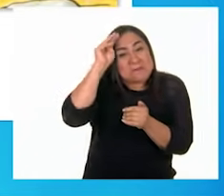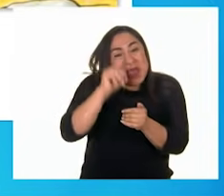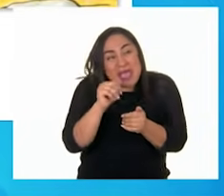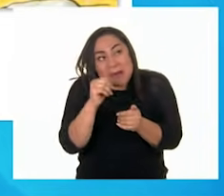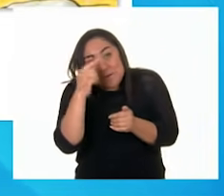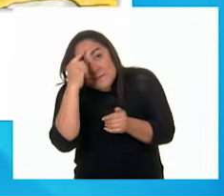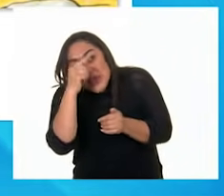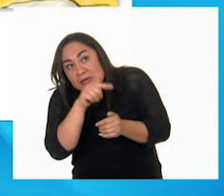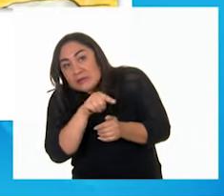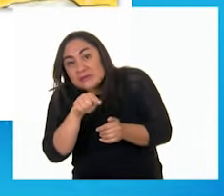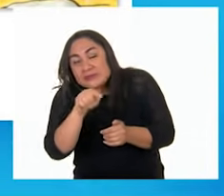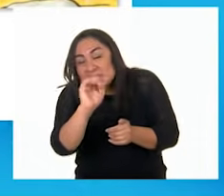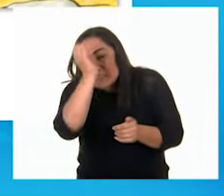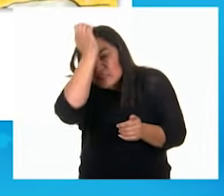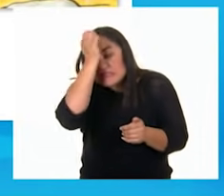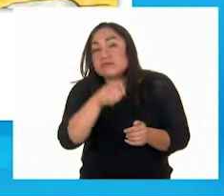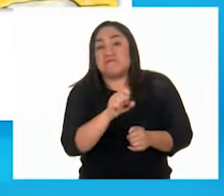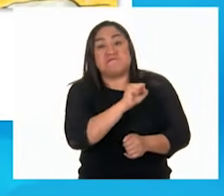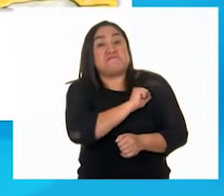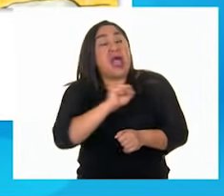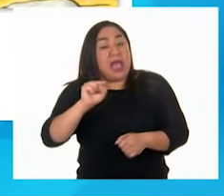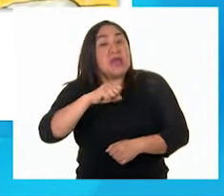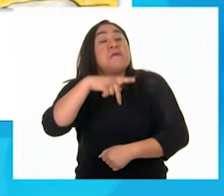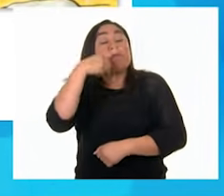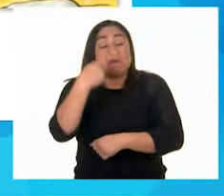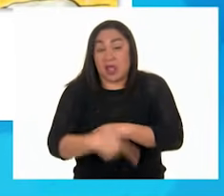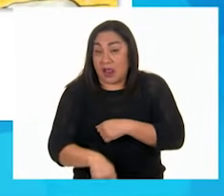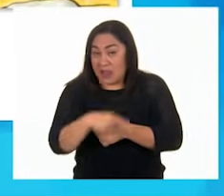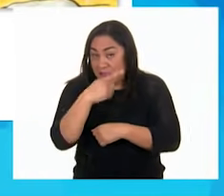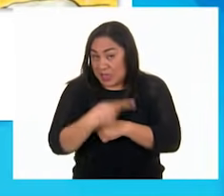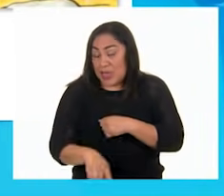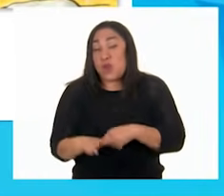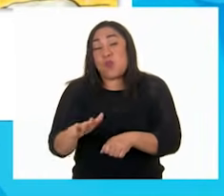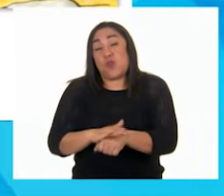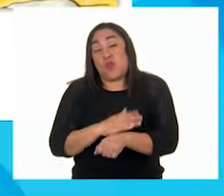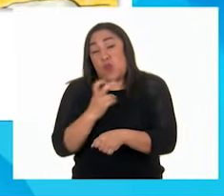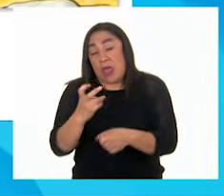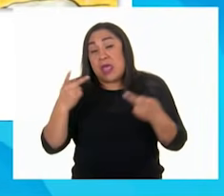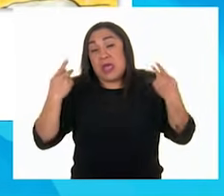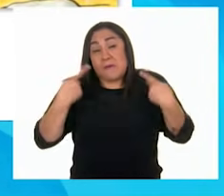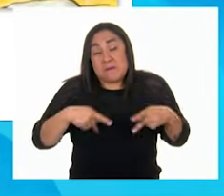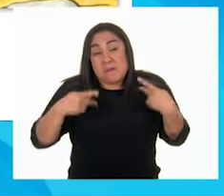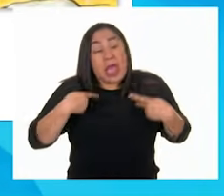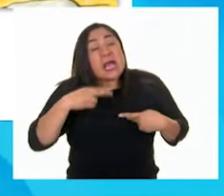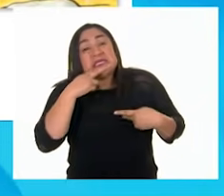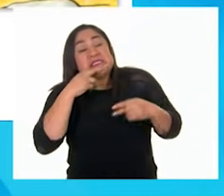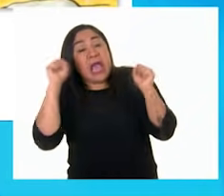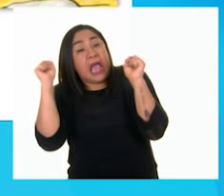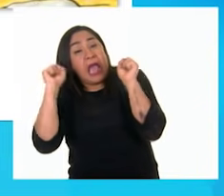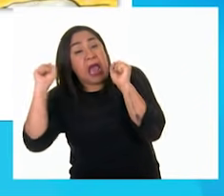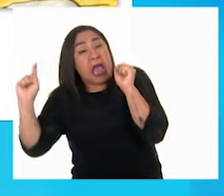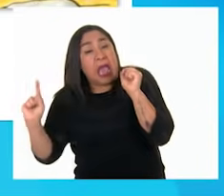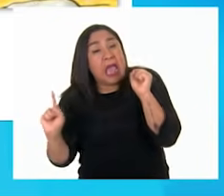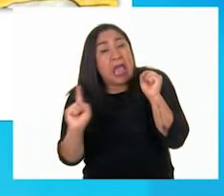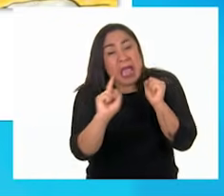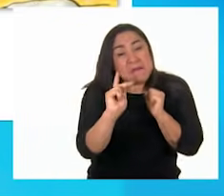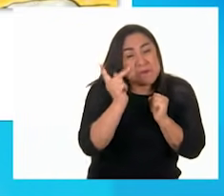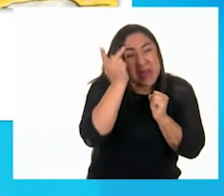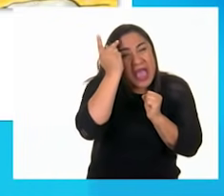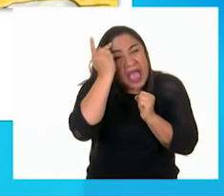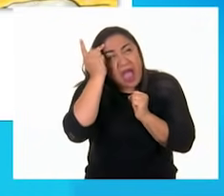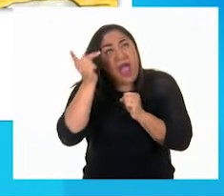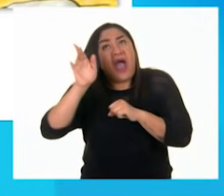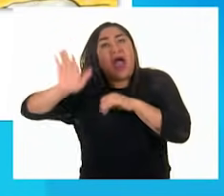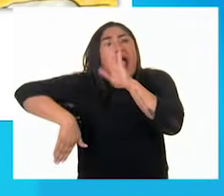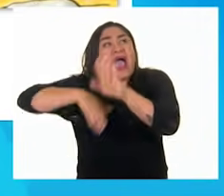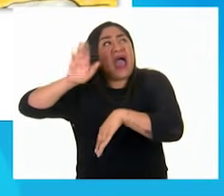ovejas. Es feroz y muy peligroso. Por eso los campesinos corrían a ayudar al pastor cuando él gritaba que había llegado el